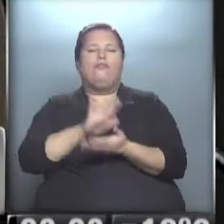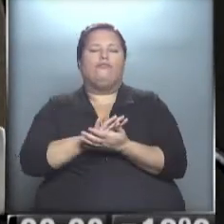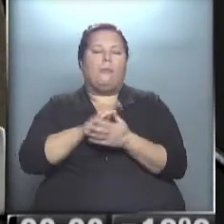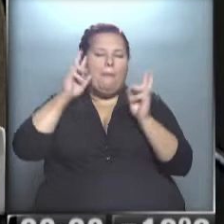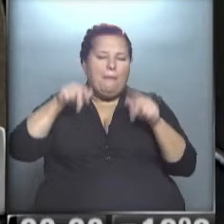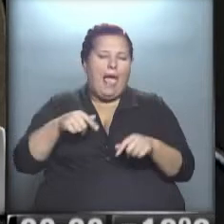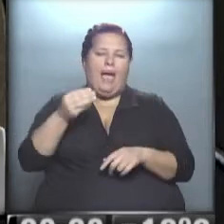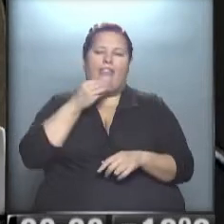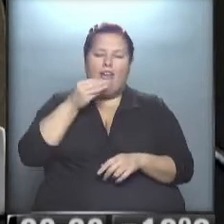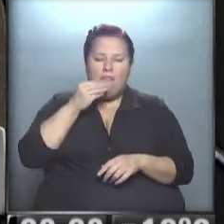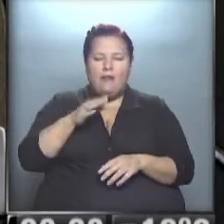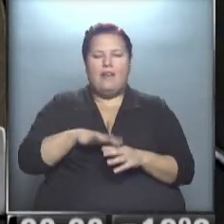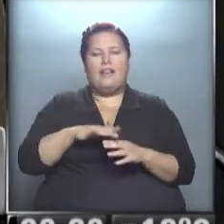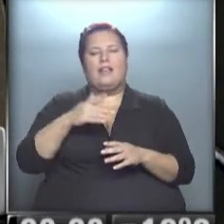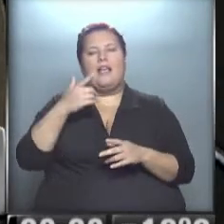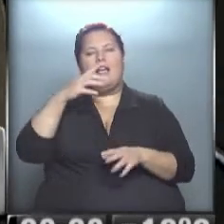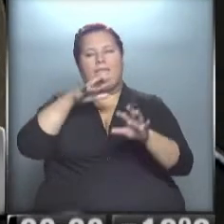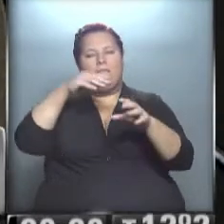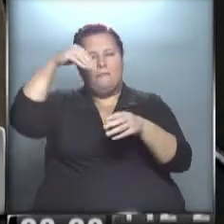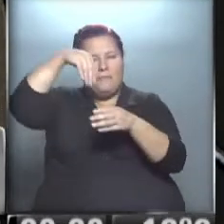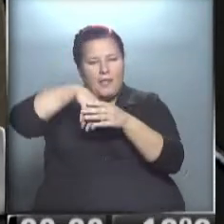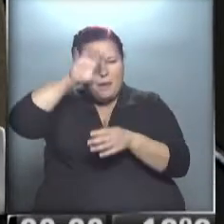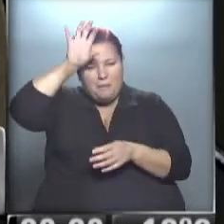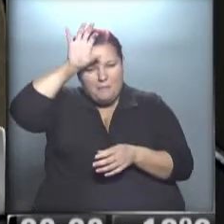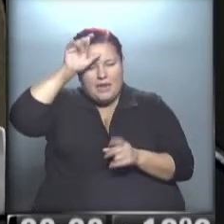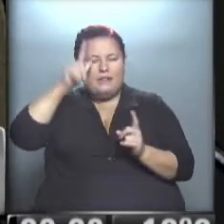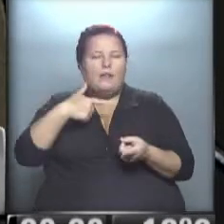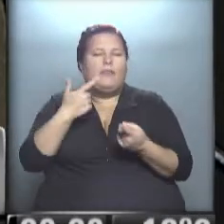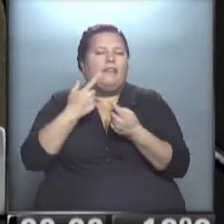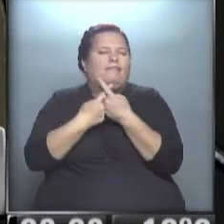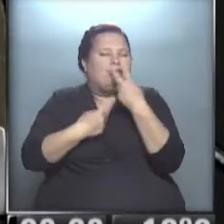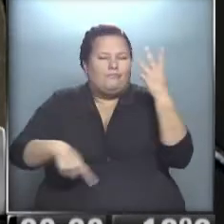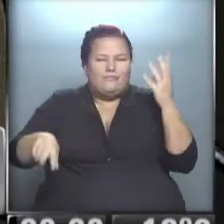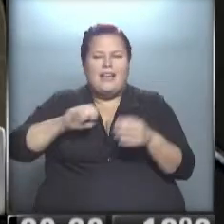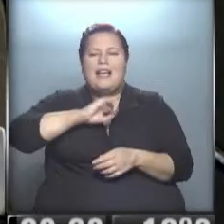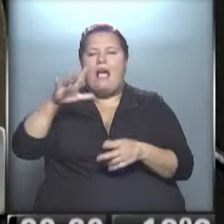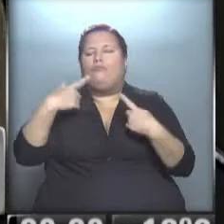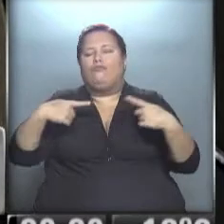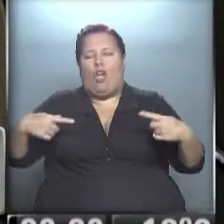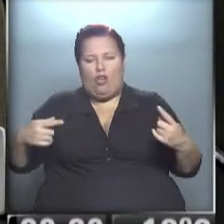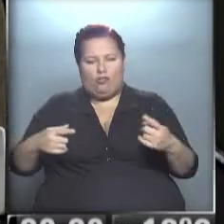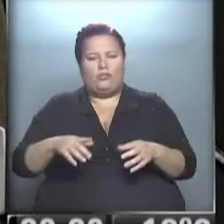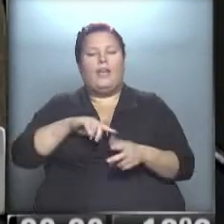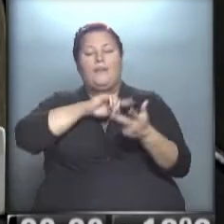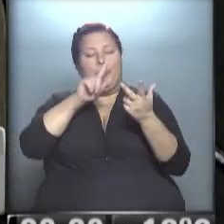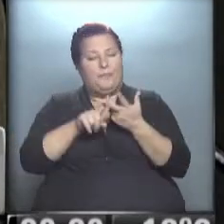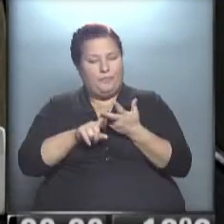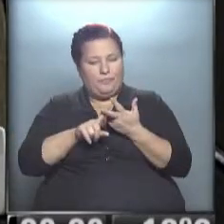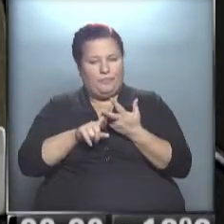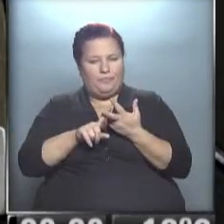alimentación minería en fin una multiplicidad de campos de acción en tercer lugar